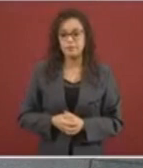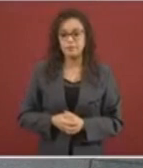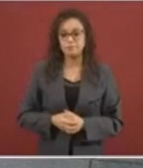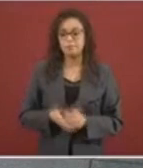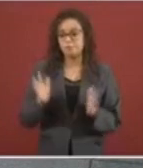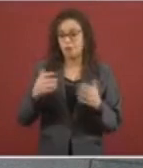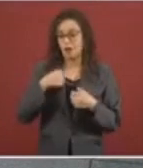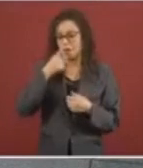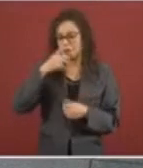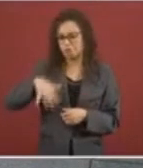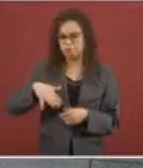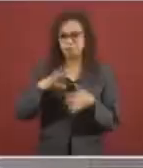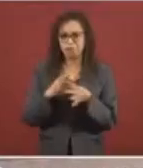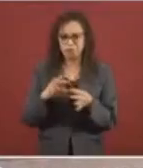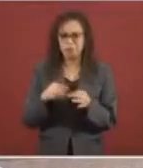empresarios,